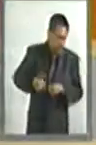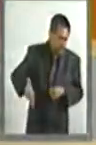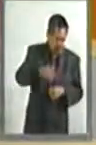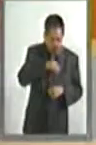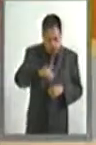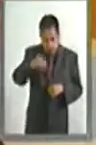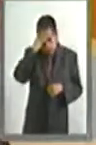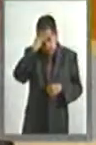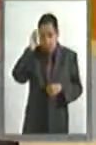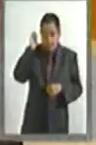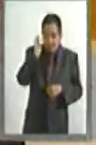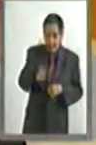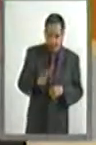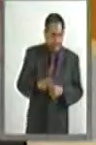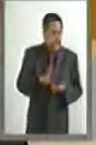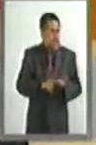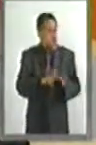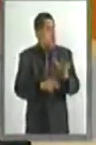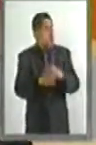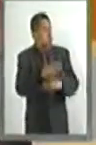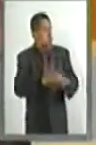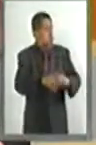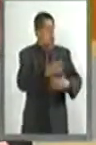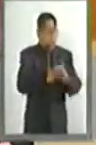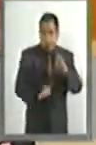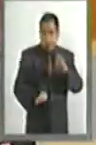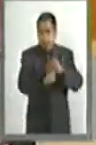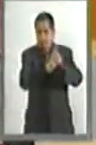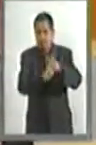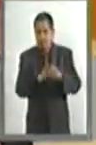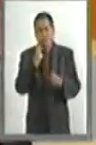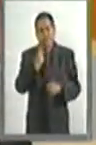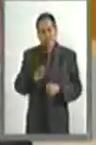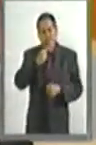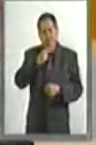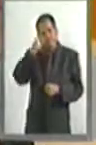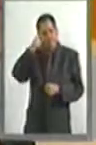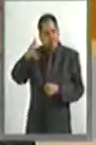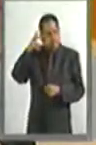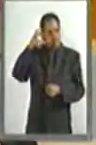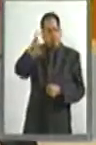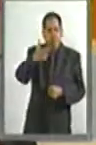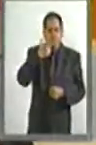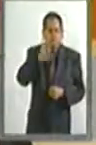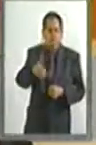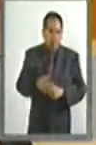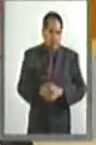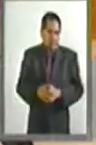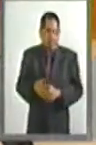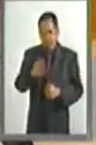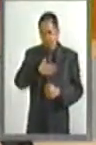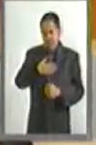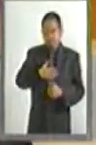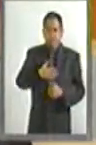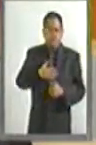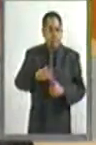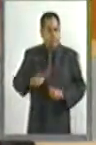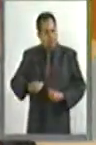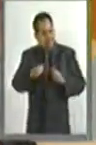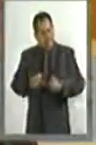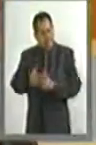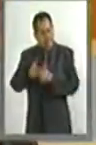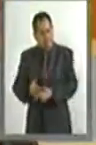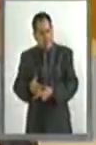de que apostar a lo sustentable significa apostar al futuro, a nuestra propia